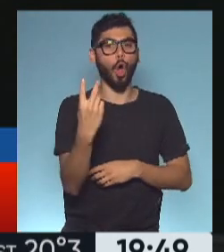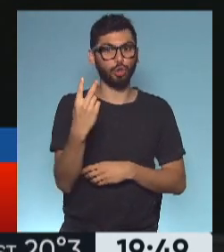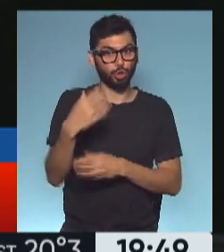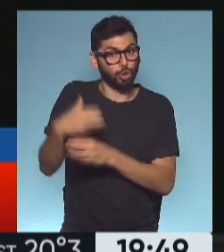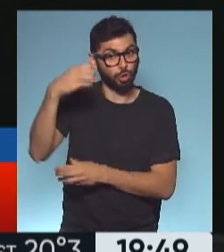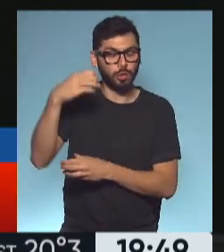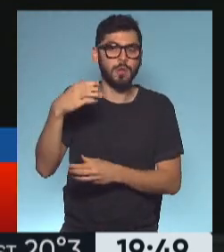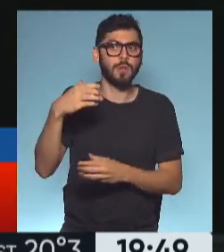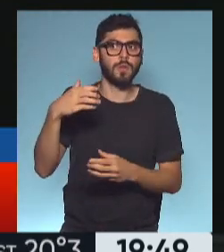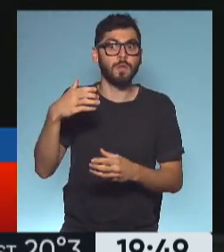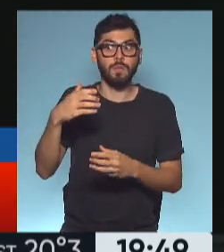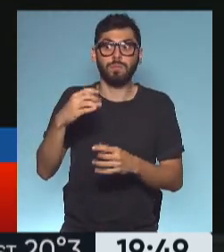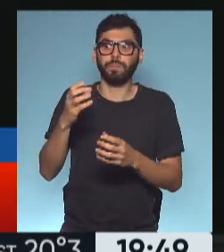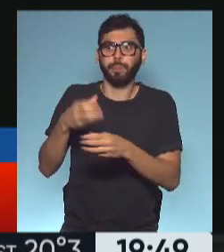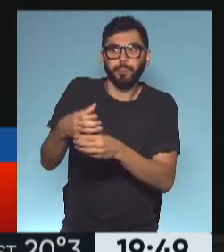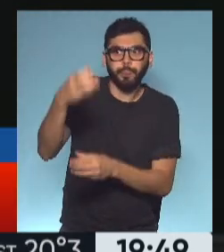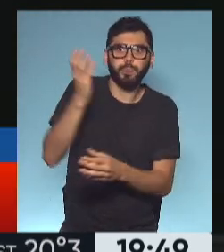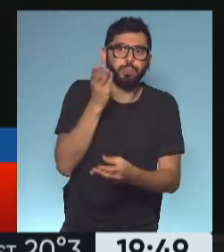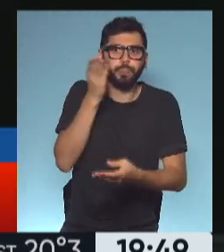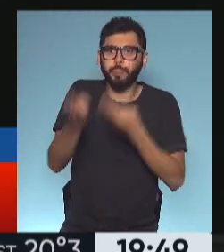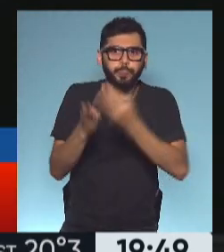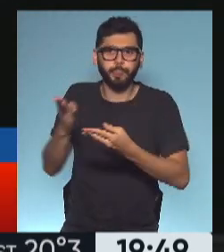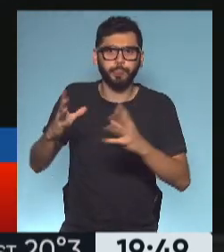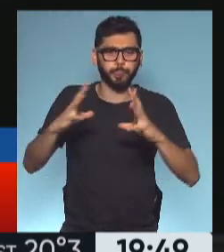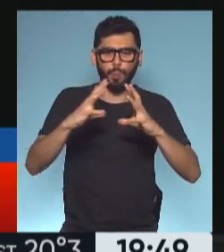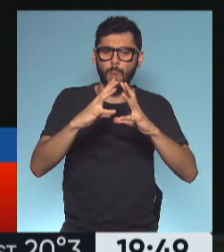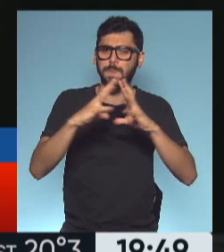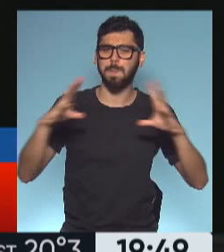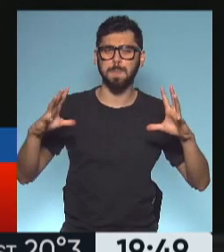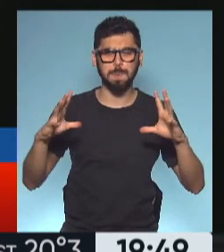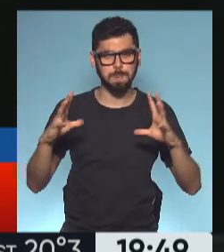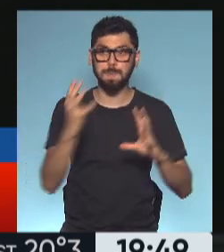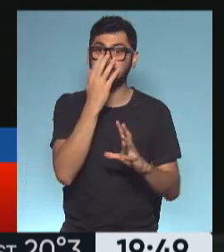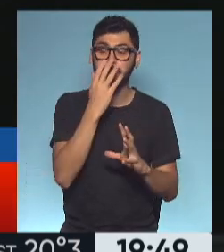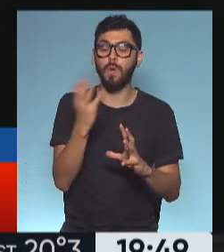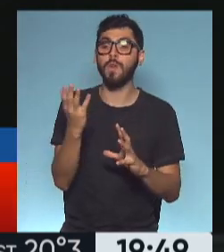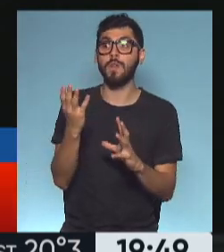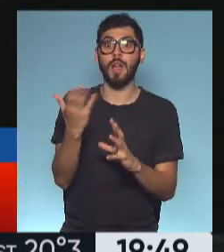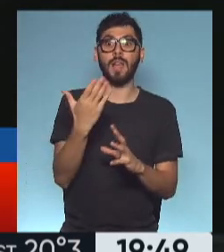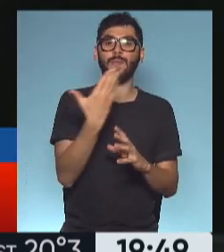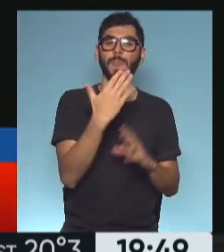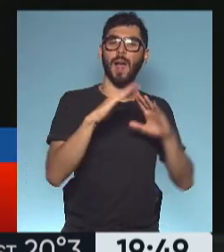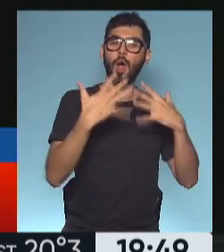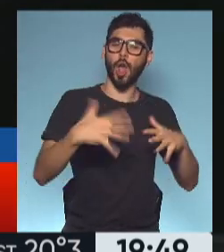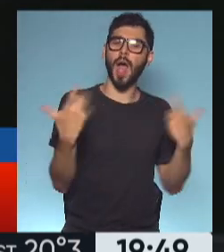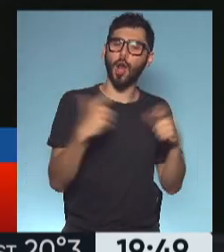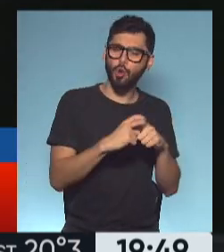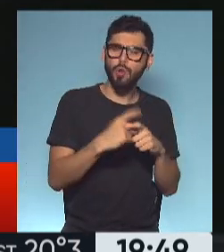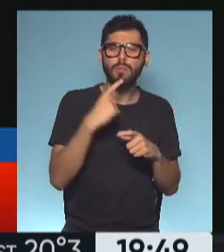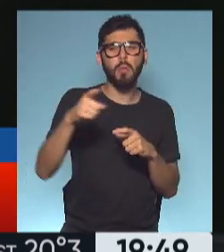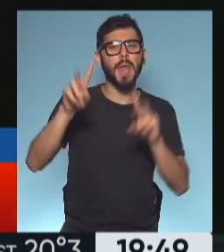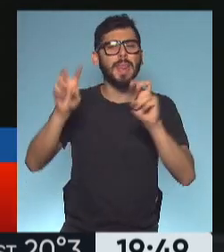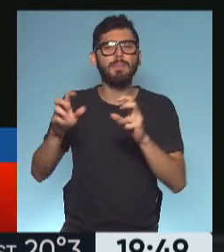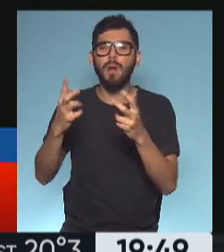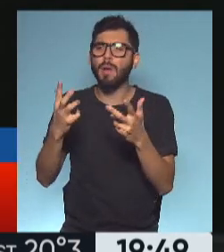demanda de tanques, de tubos de oxígeno. Hubo una reunión esta semana en Casa de Gobierno. ¿Cómo se está trabajando este tema